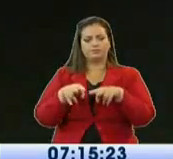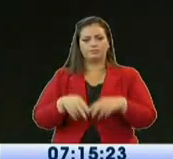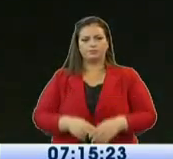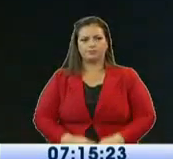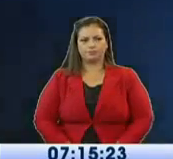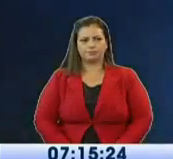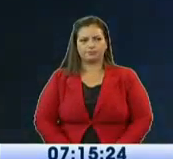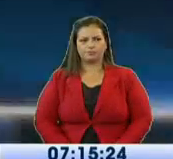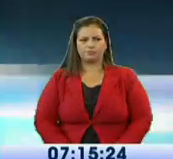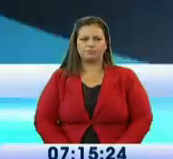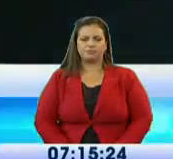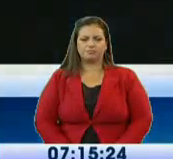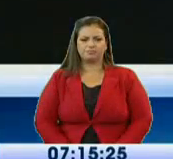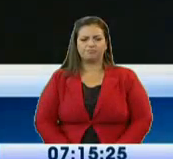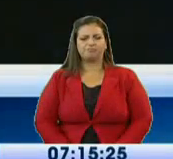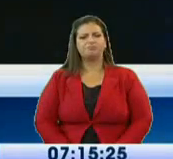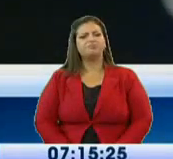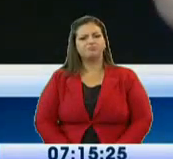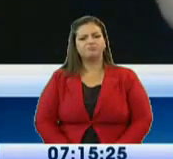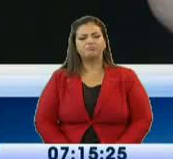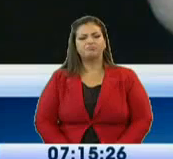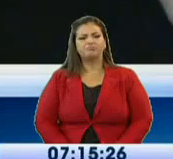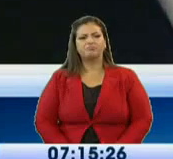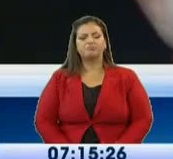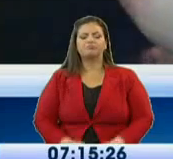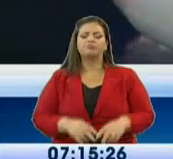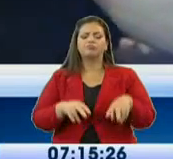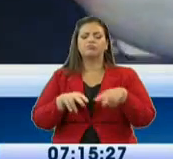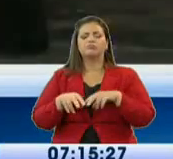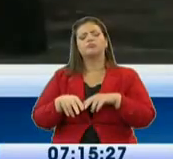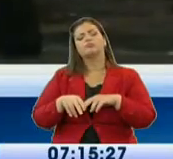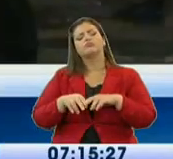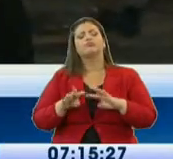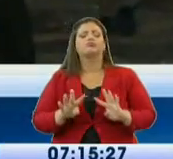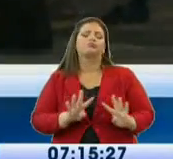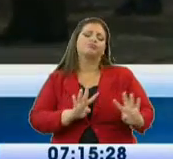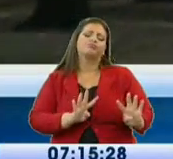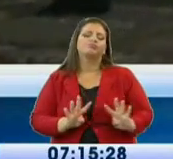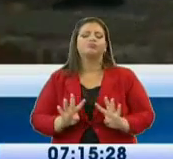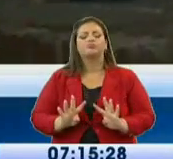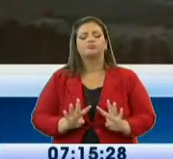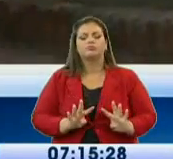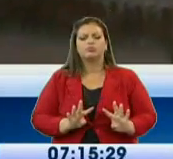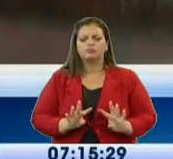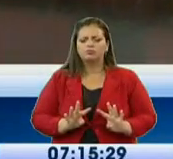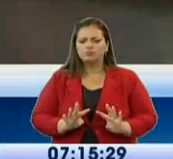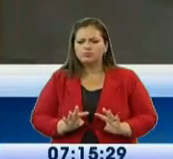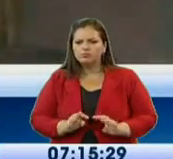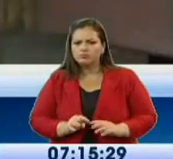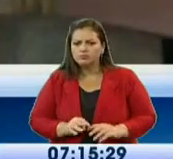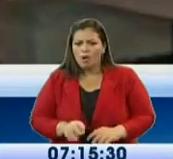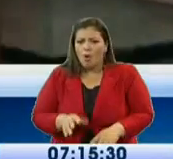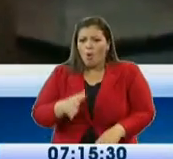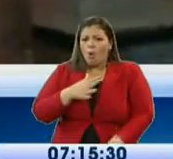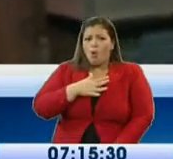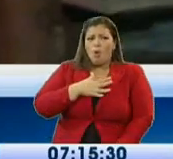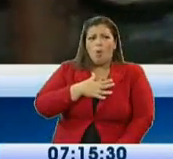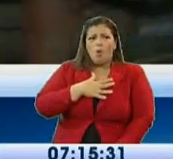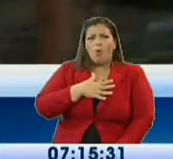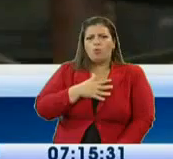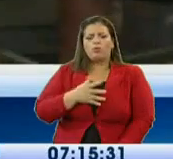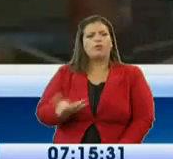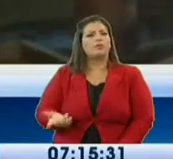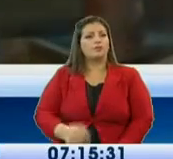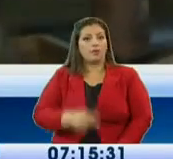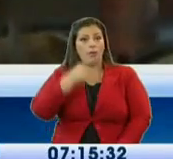Que observaron a una persona flotando sobre el río Guayas. Es lo que informó una pareja de novios que paseaba en horas